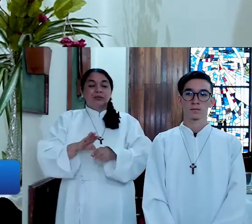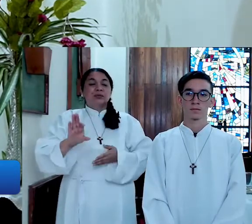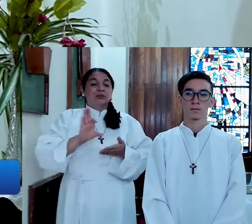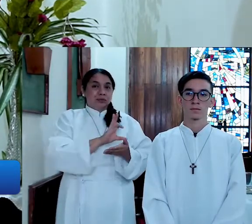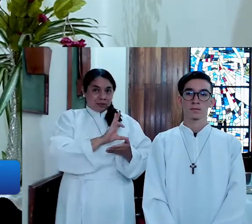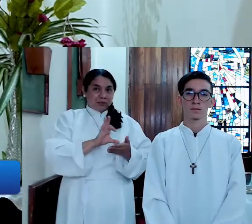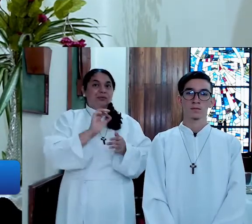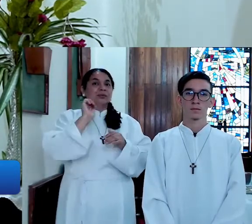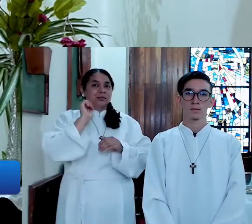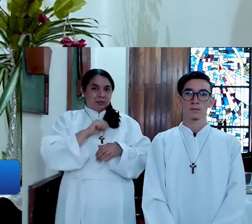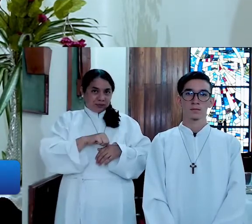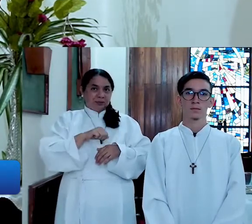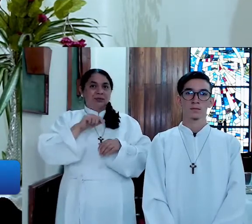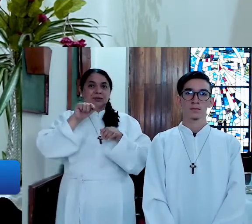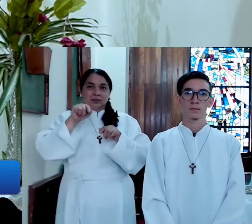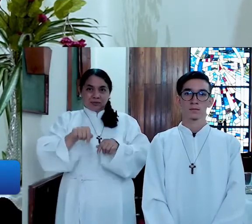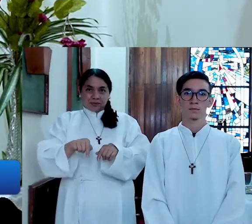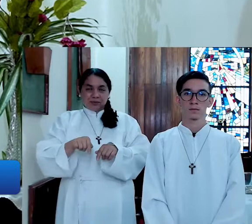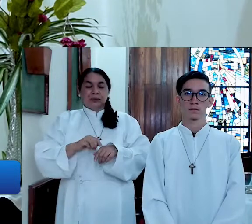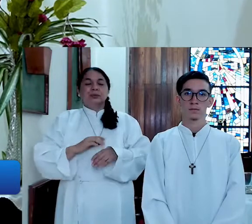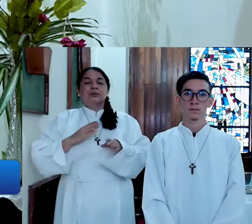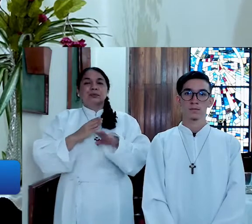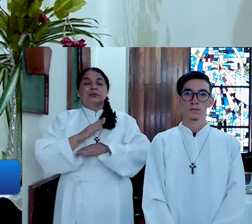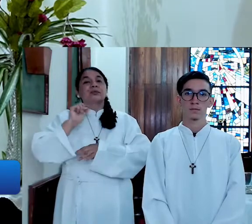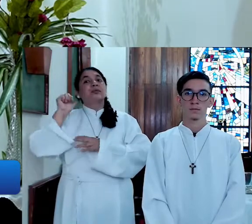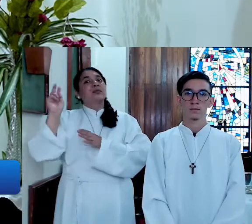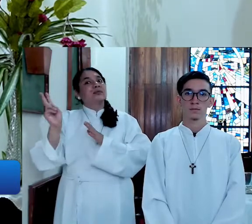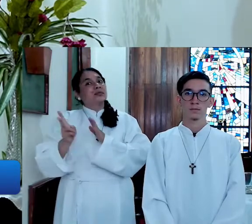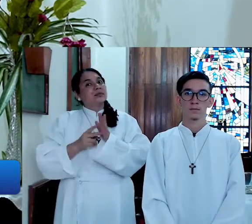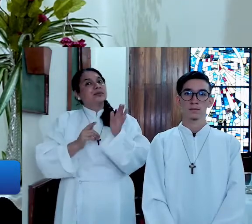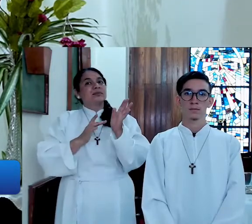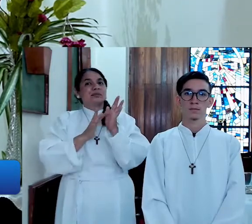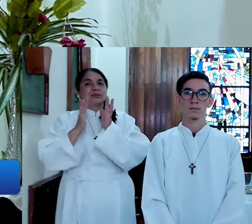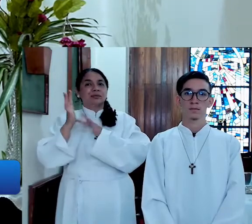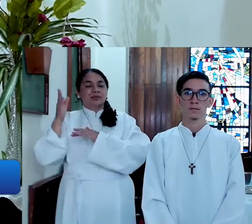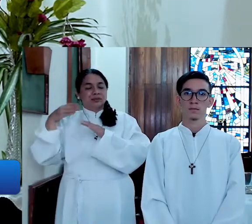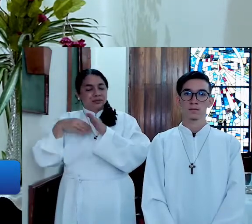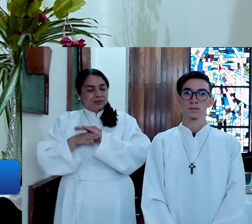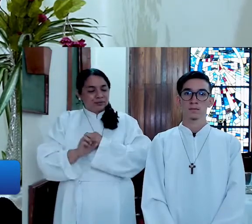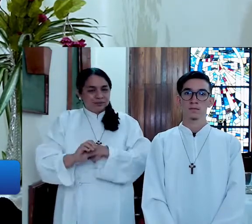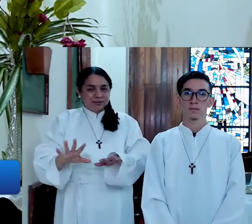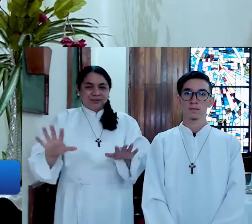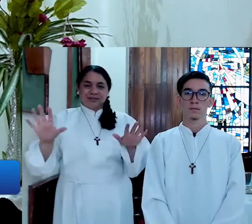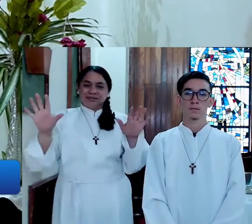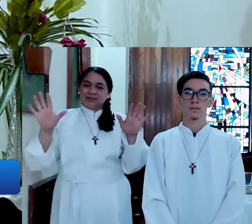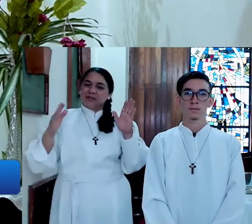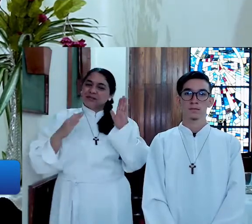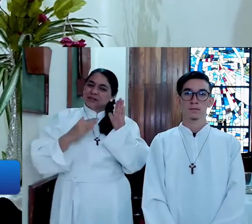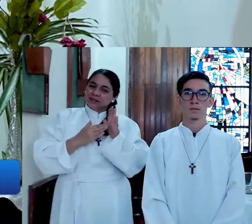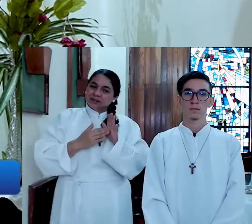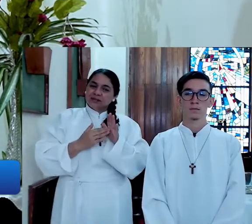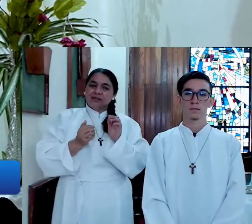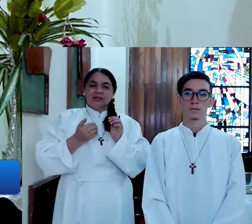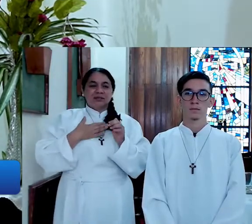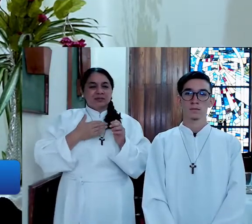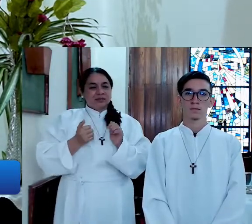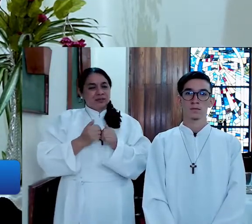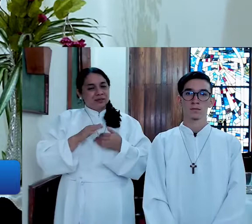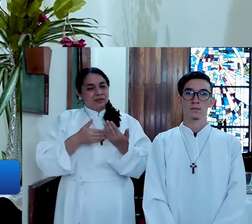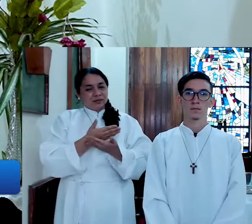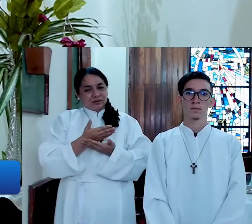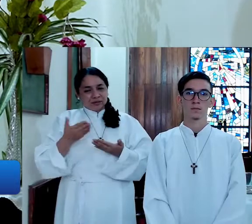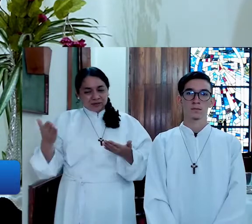ellos. Jesús se presentó de nuevo en medio de ellos y les dijo: «La paz esté con